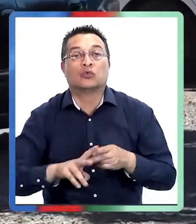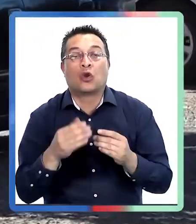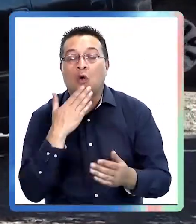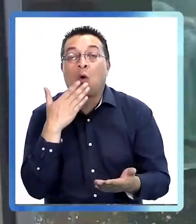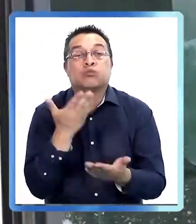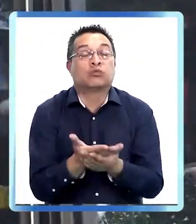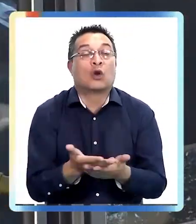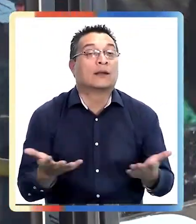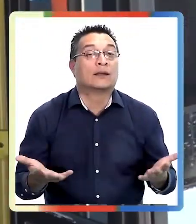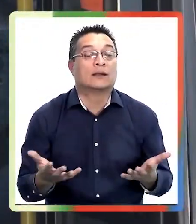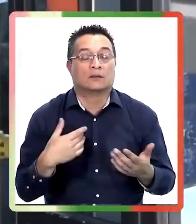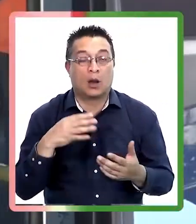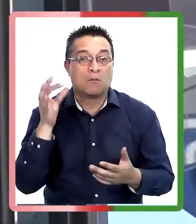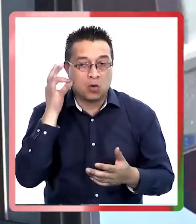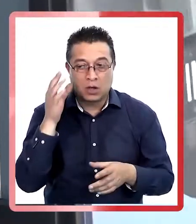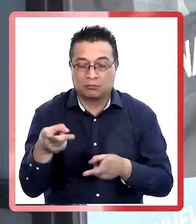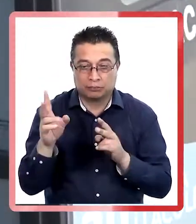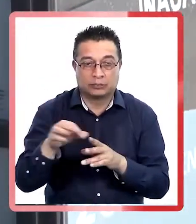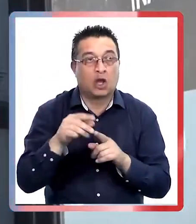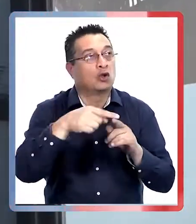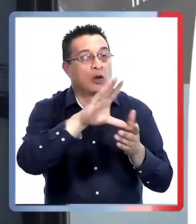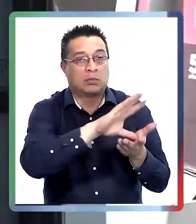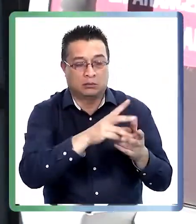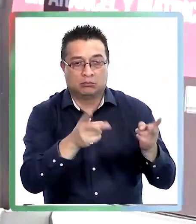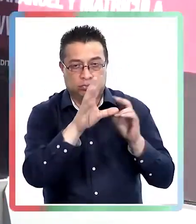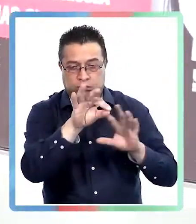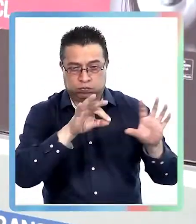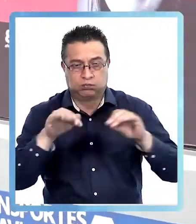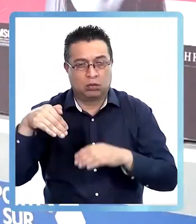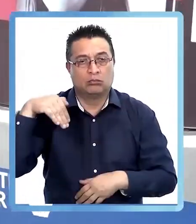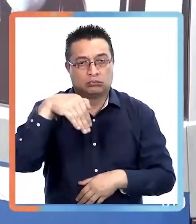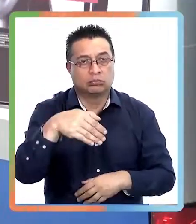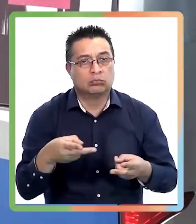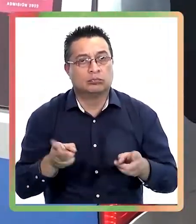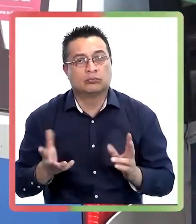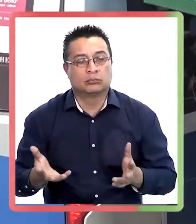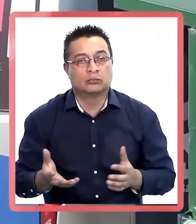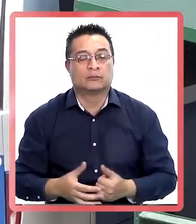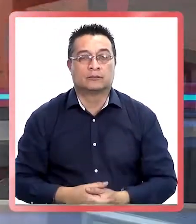que proponen es involucrar a las mujeres inmigrantes en el rubro de los transportes.